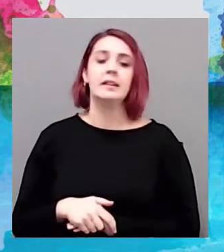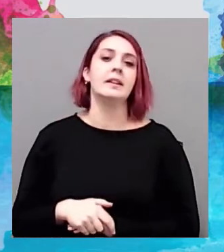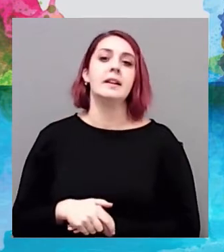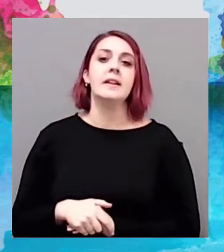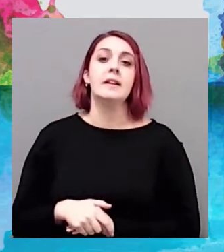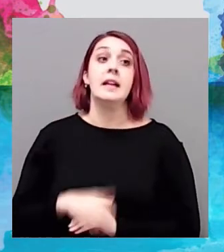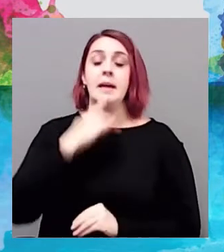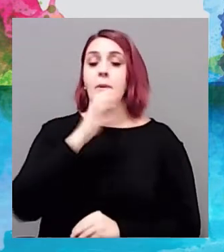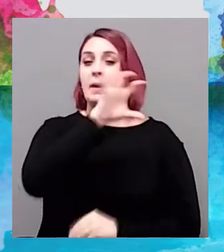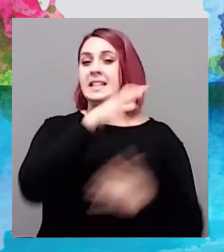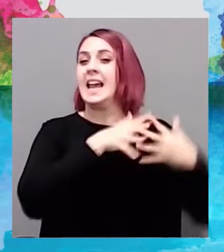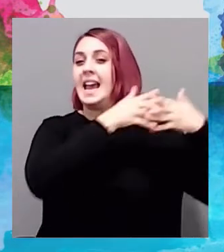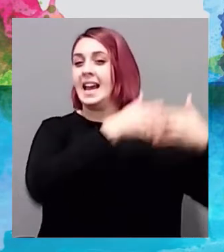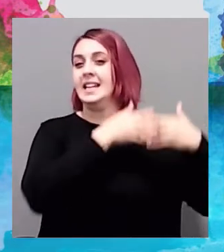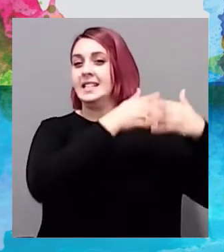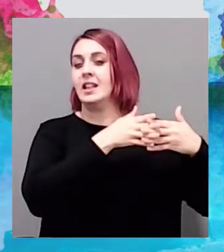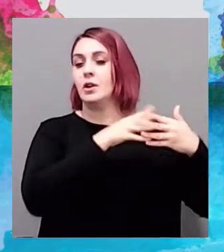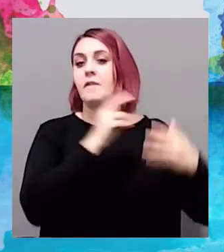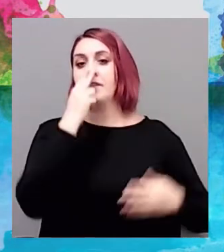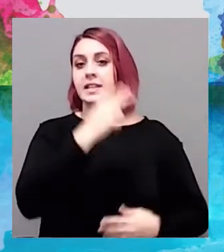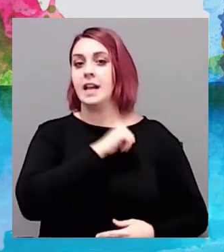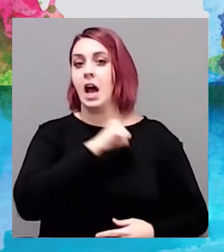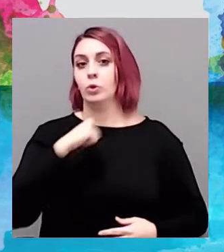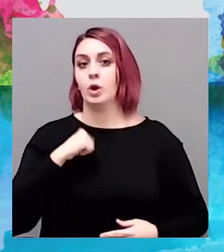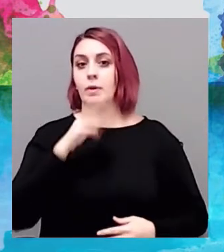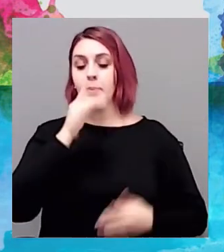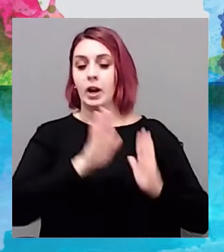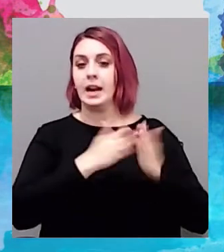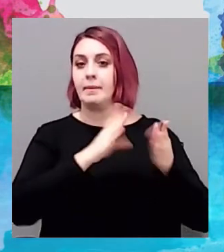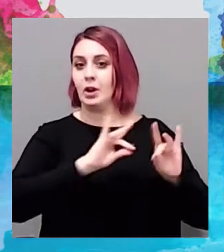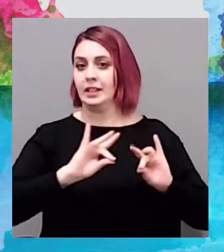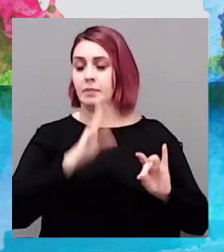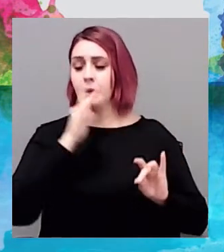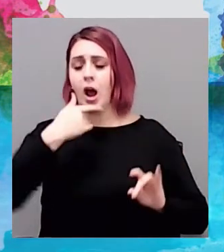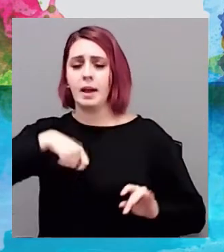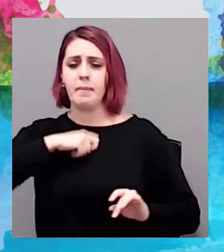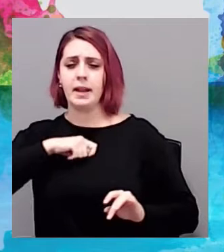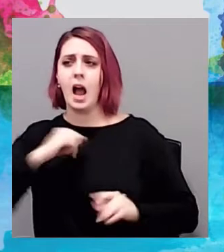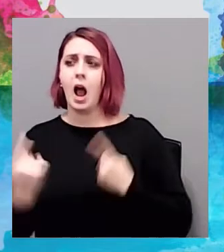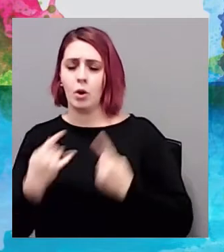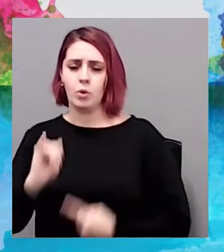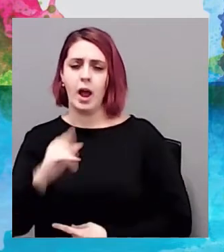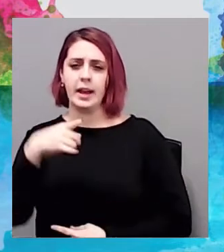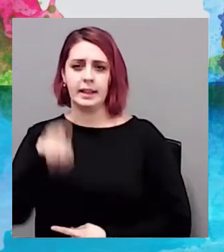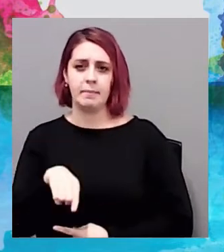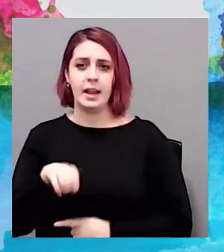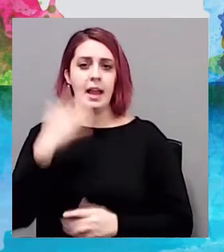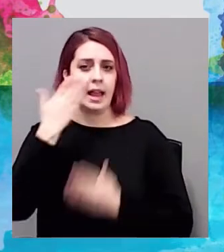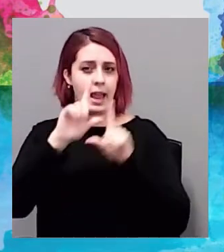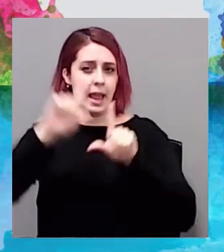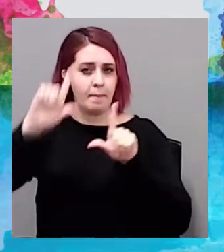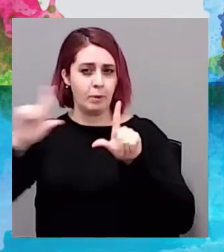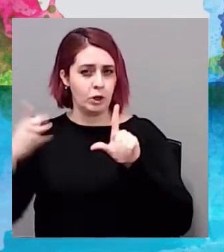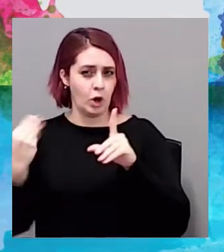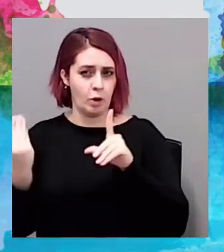Unidos, con un libro táctil, aunque también en España también contamos con libros táctiles en muchas exposiciones, en las que